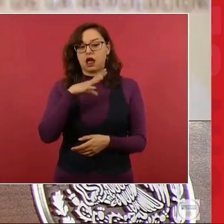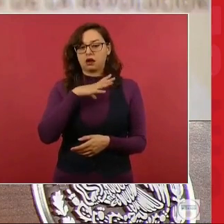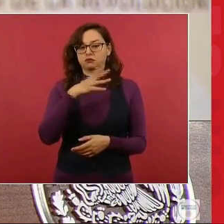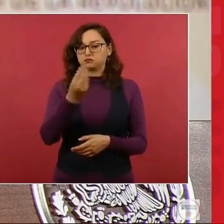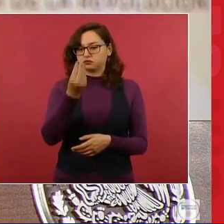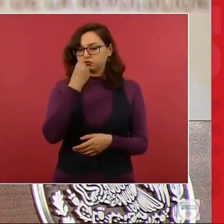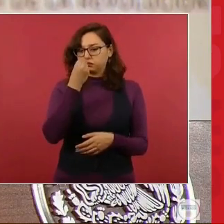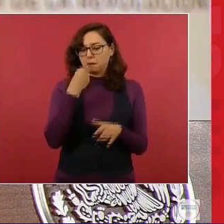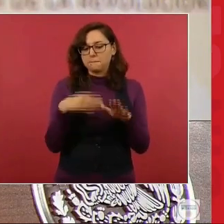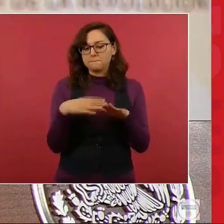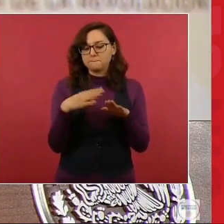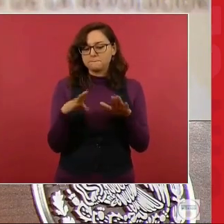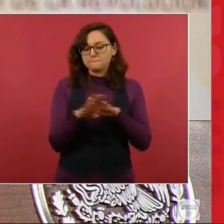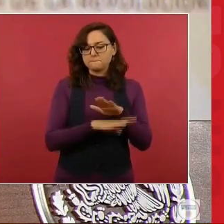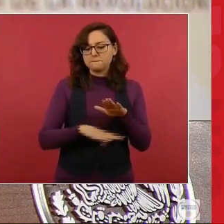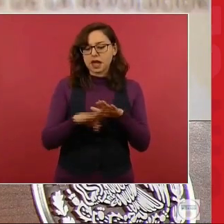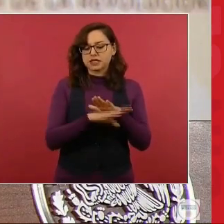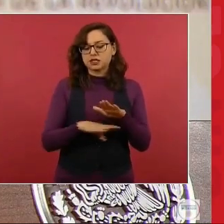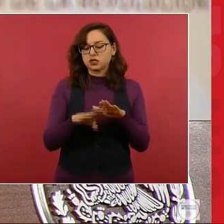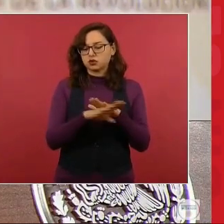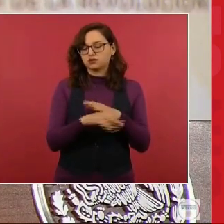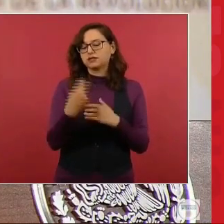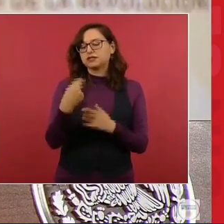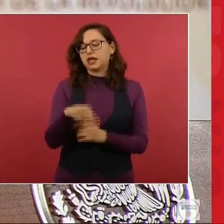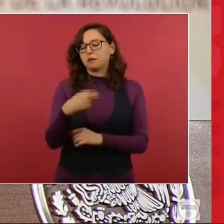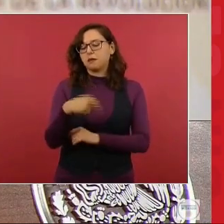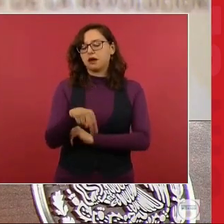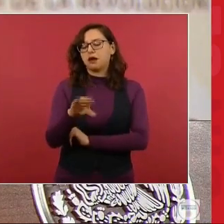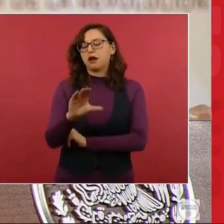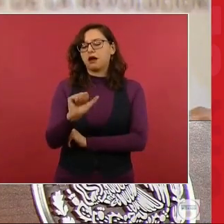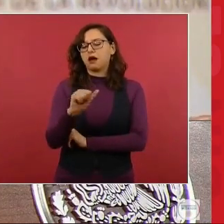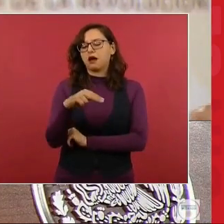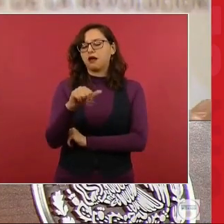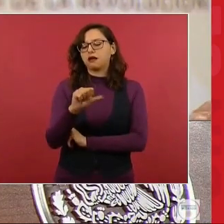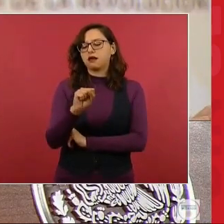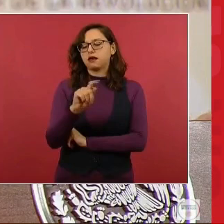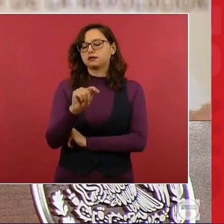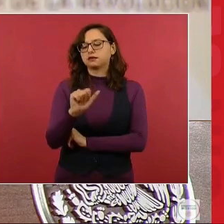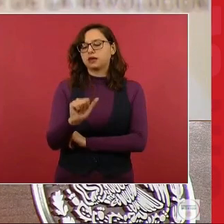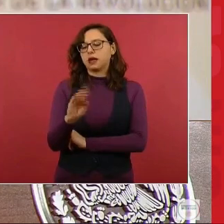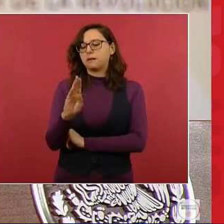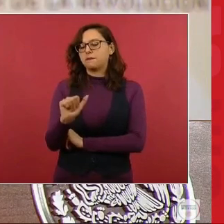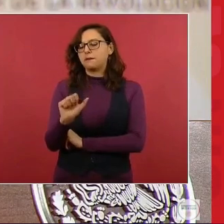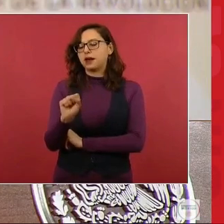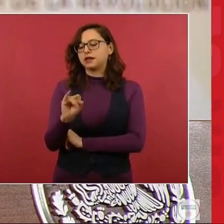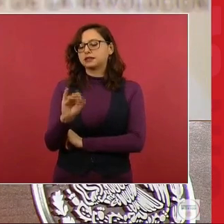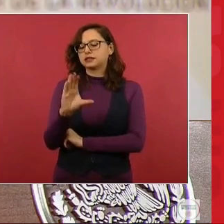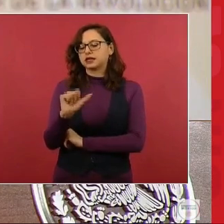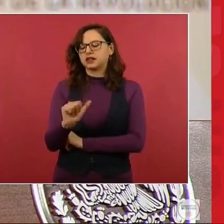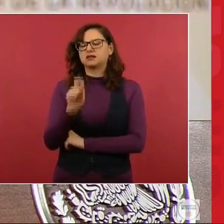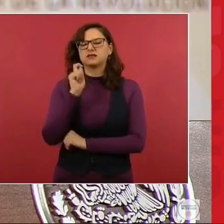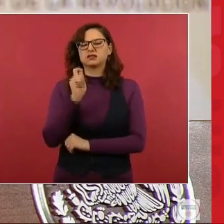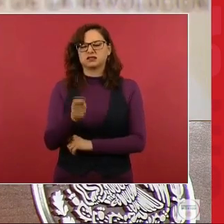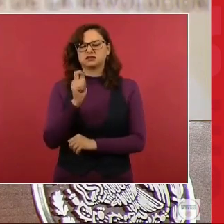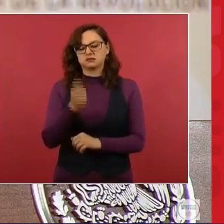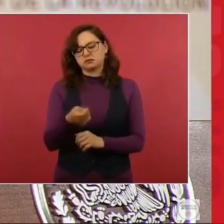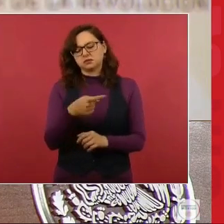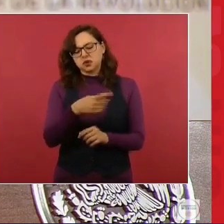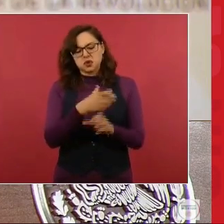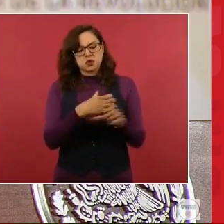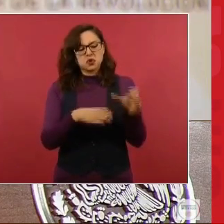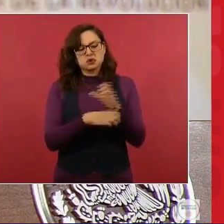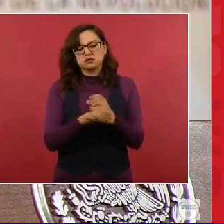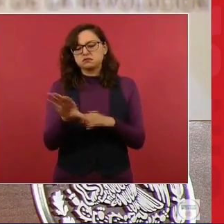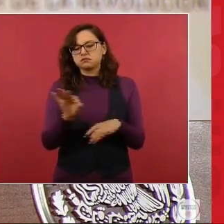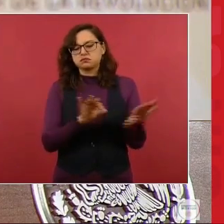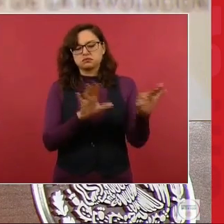canasta básica, estos 24 productos que estamos monitoreando en todo el país. Y ya